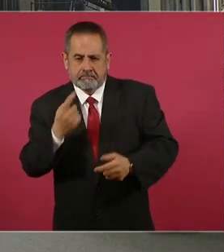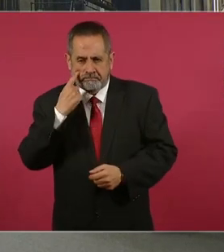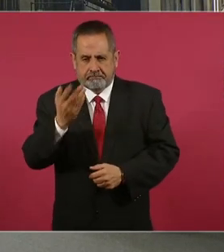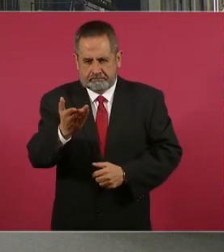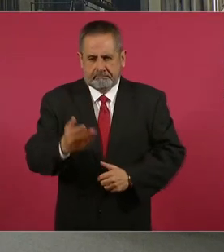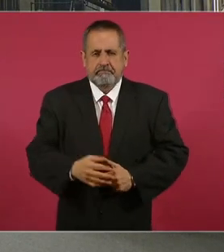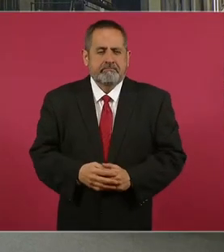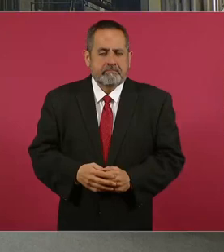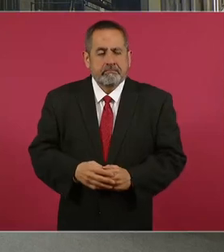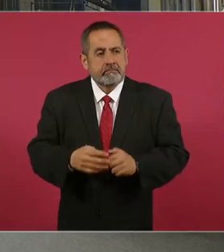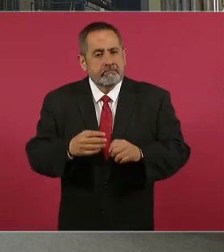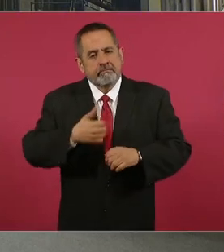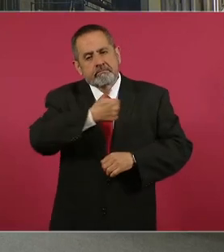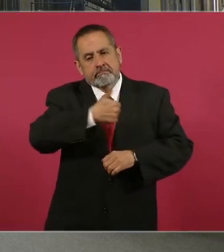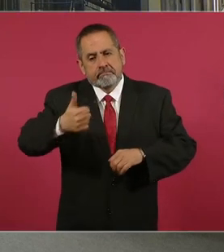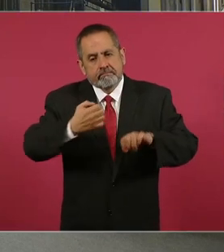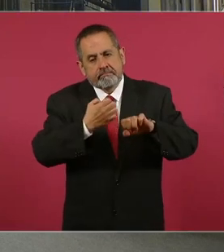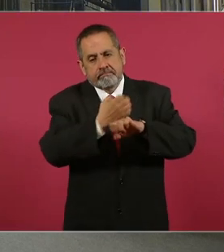por estado?